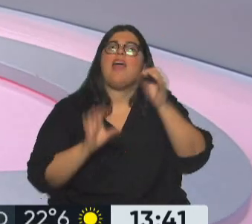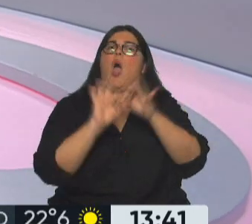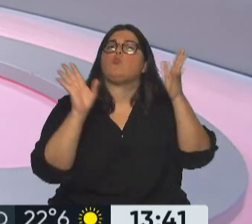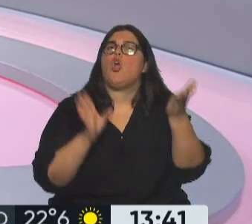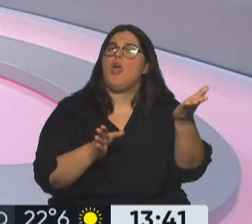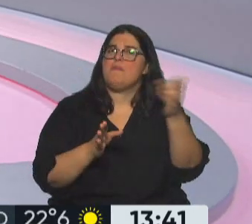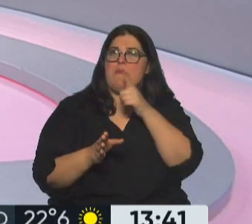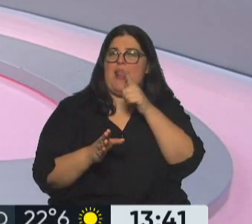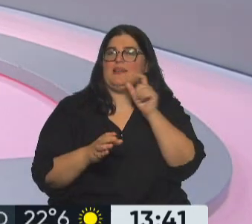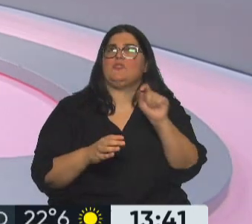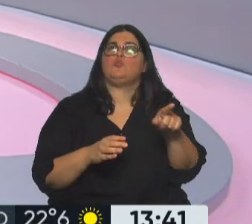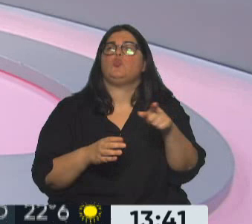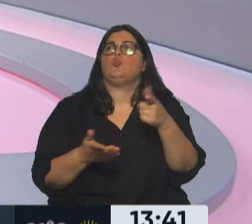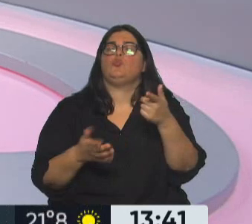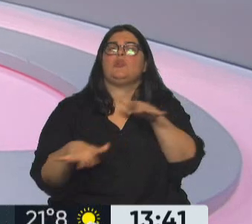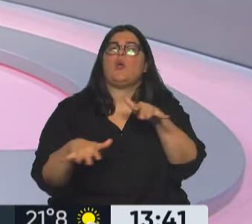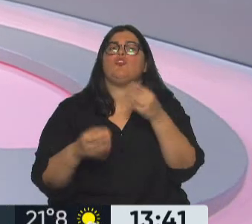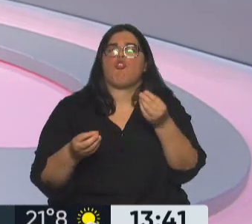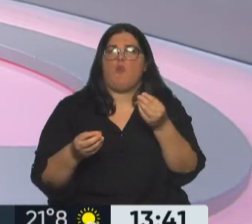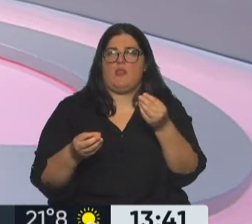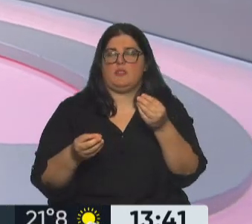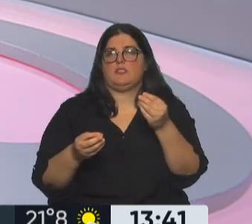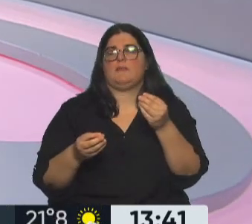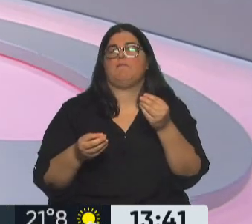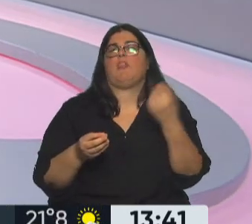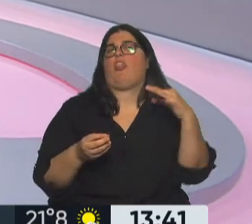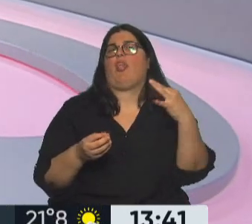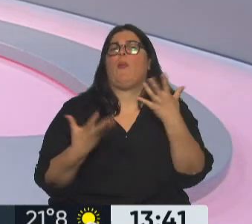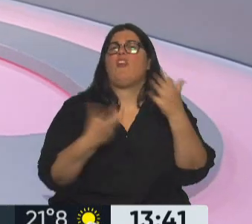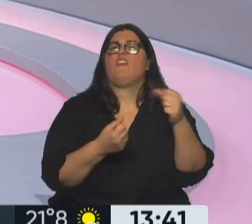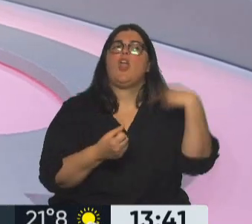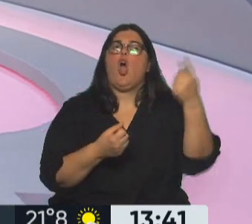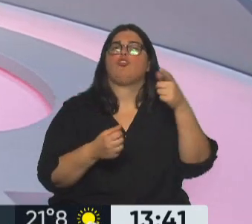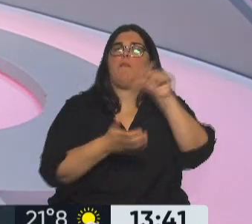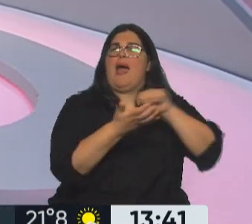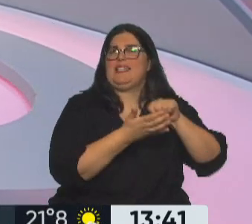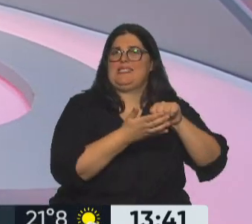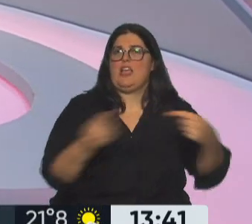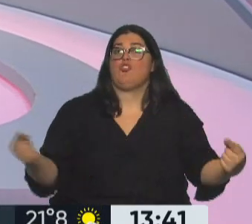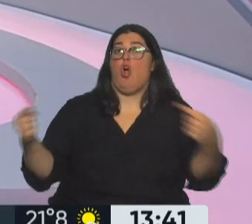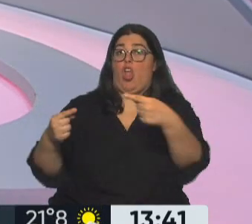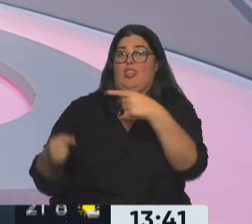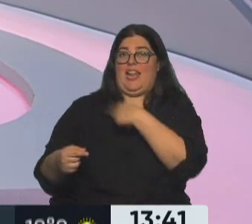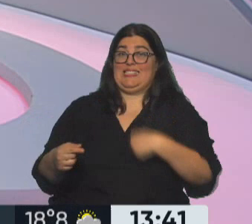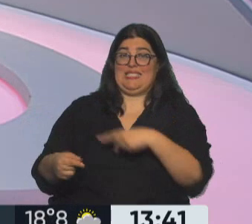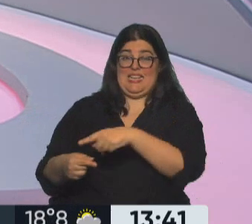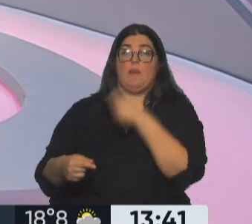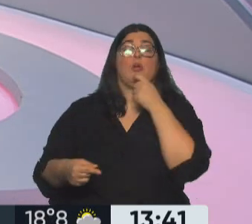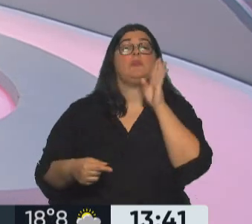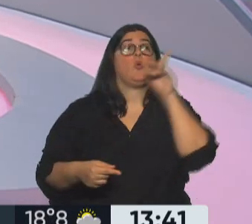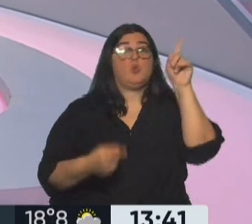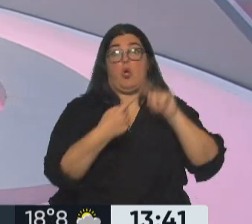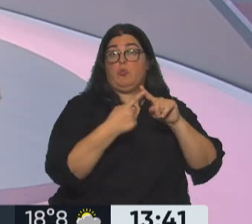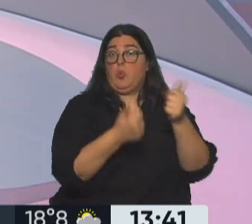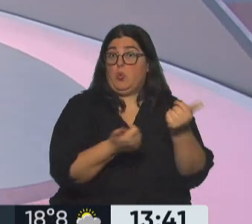tipo de situaciones de, digamos, defender a los adversarios de China, inclusive una buena relación con Estados Unidos.